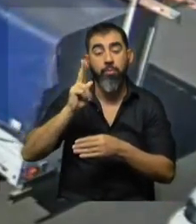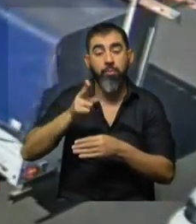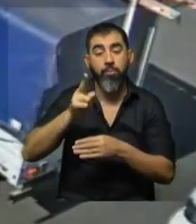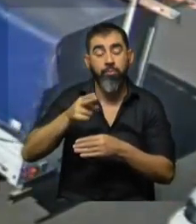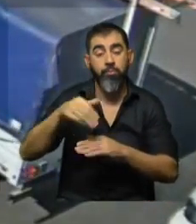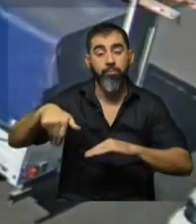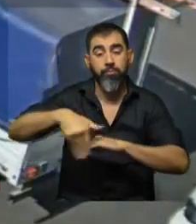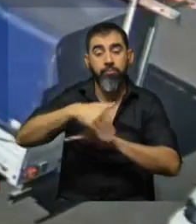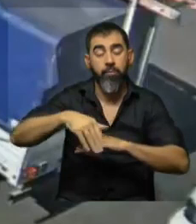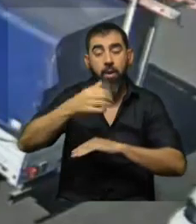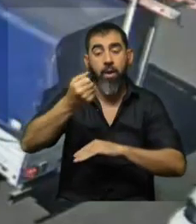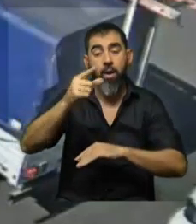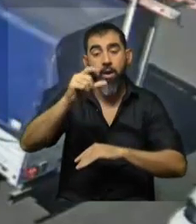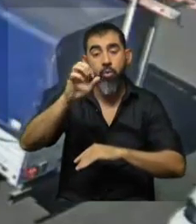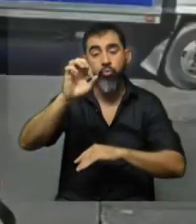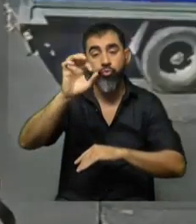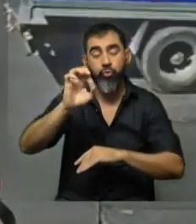entre Manuel Alonso, entre Atilio